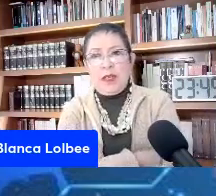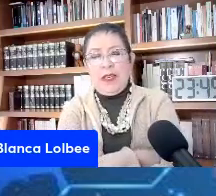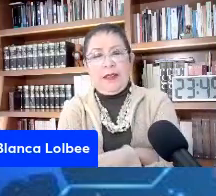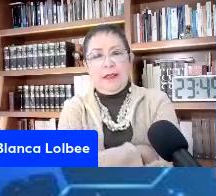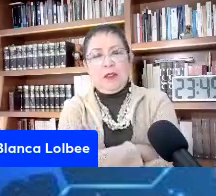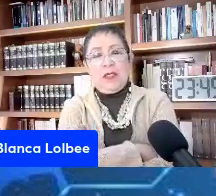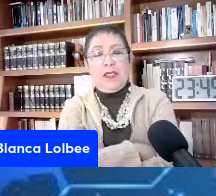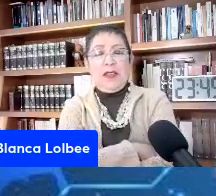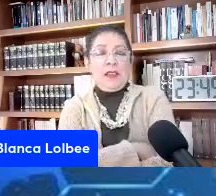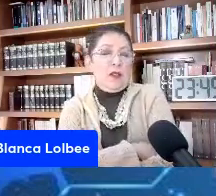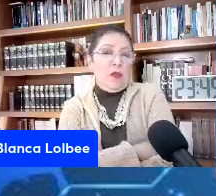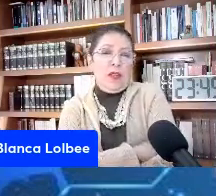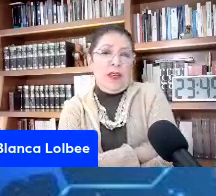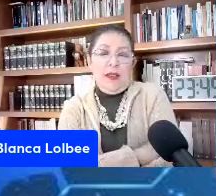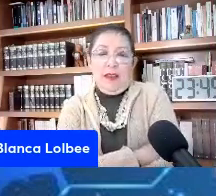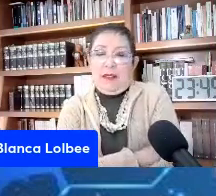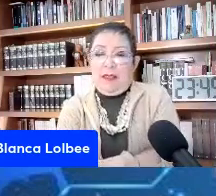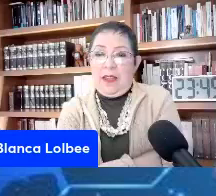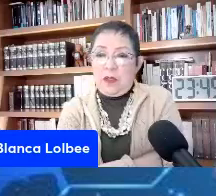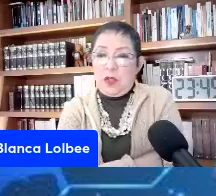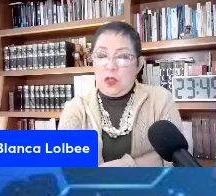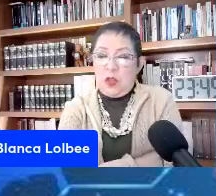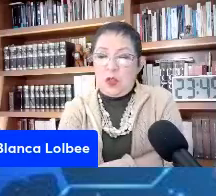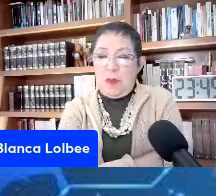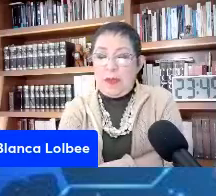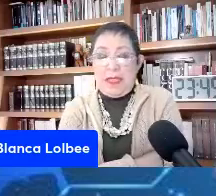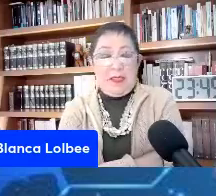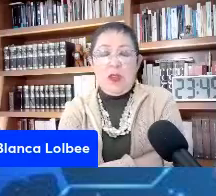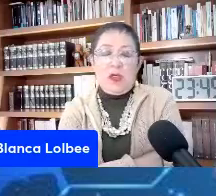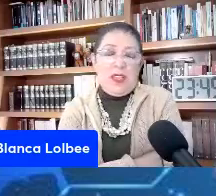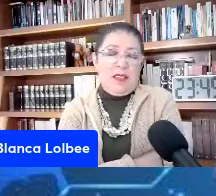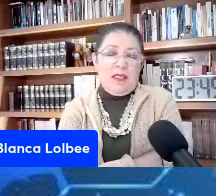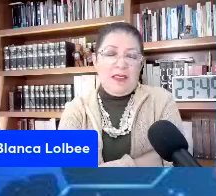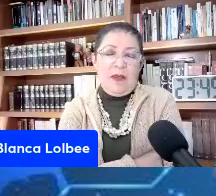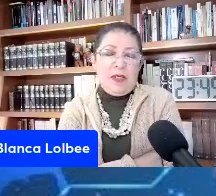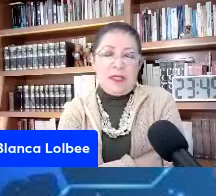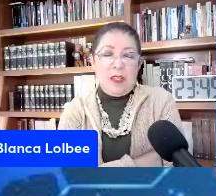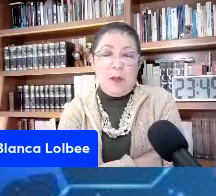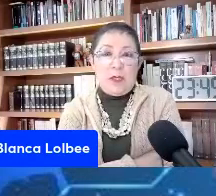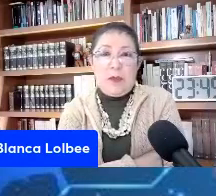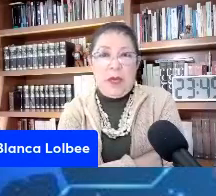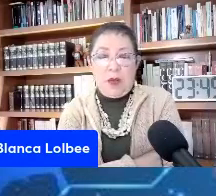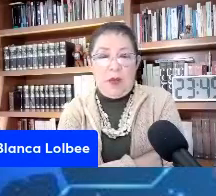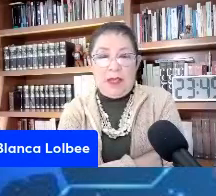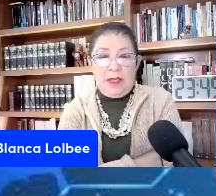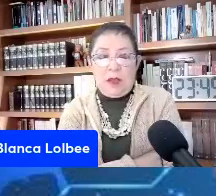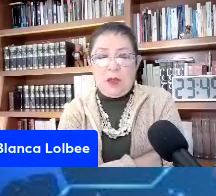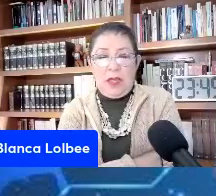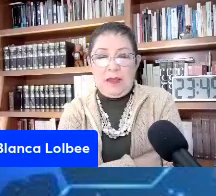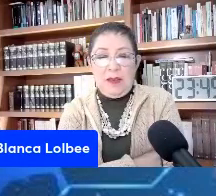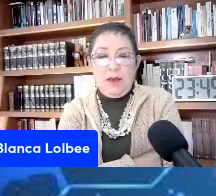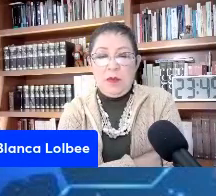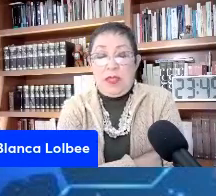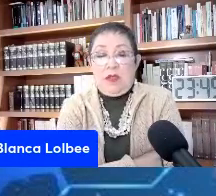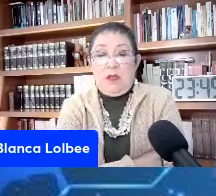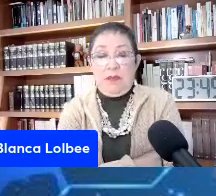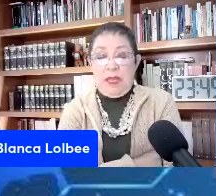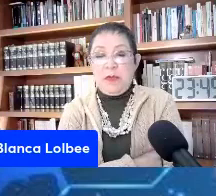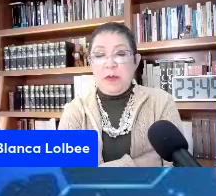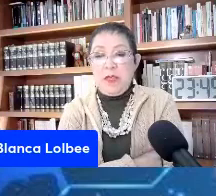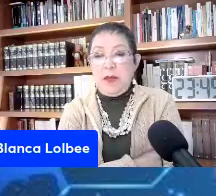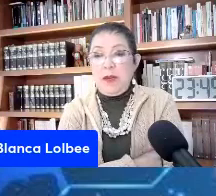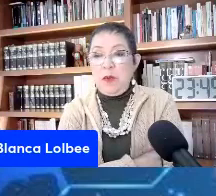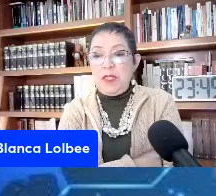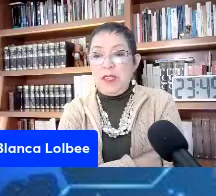porque no se está actitud de de a nosotros no nos va a pasar no sé la verdad es que no me explico y actitud tal pues eso